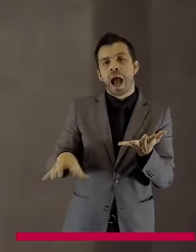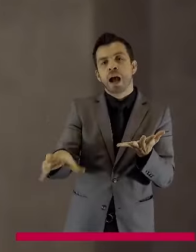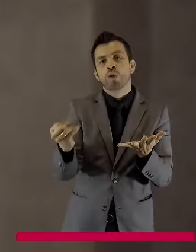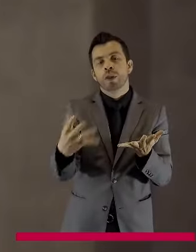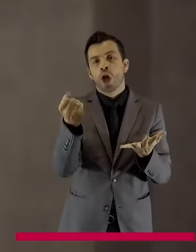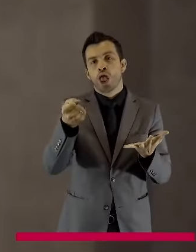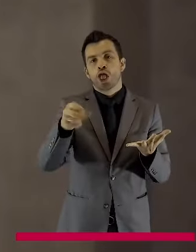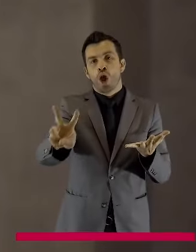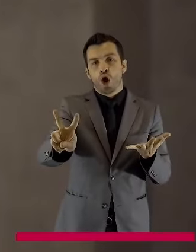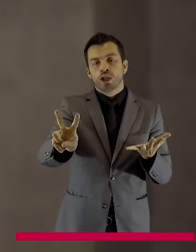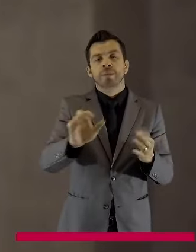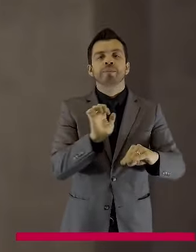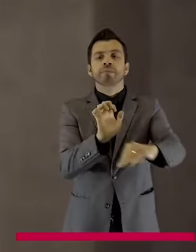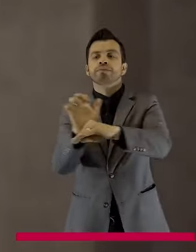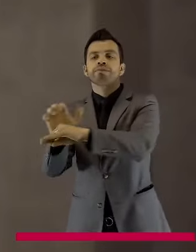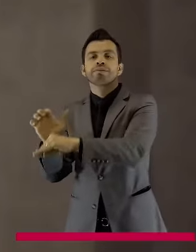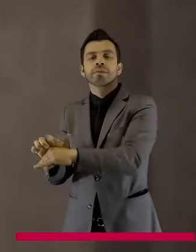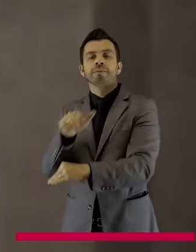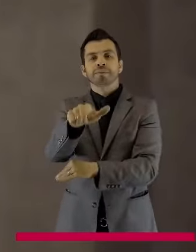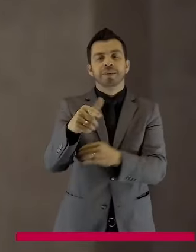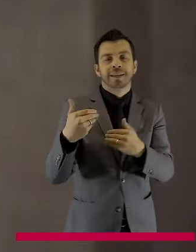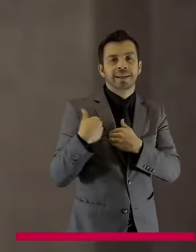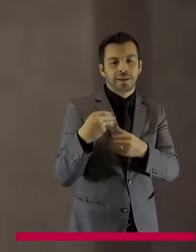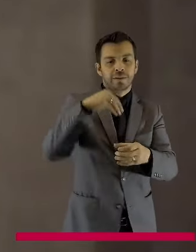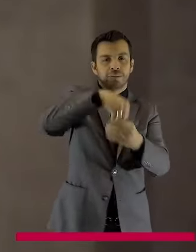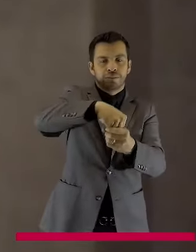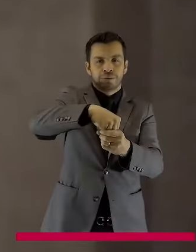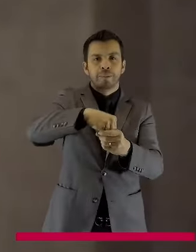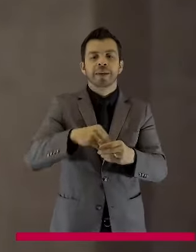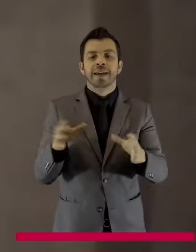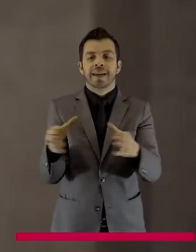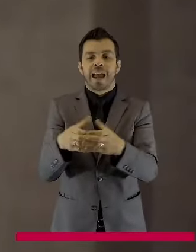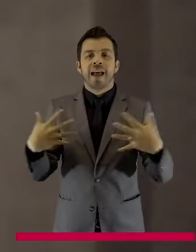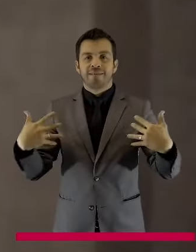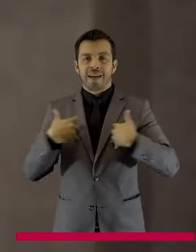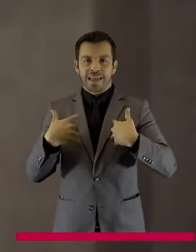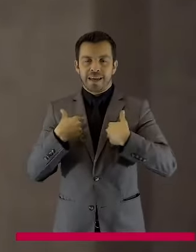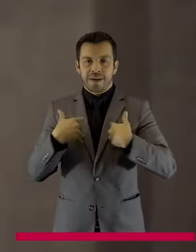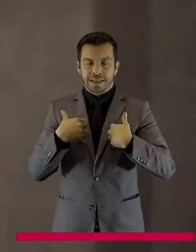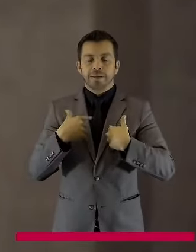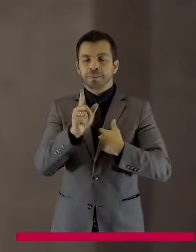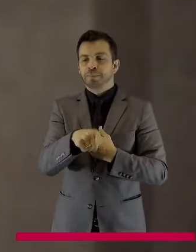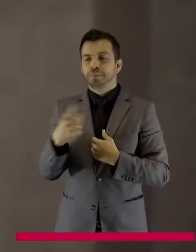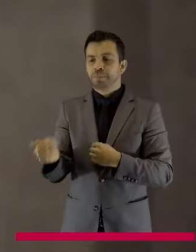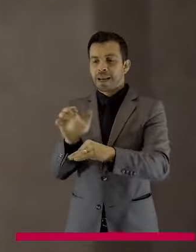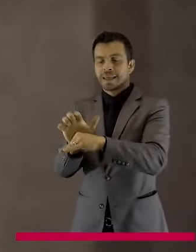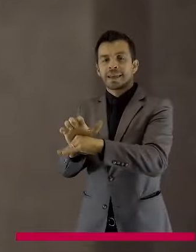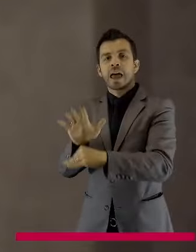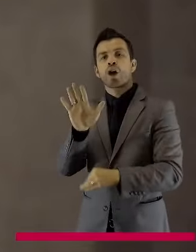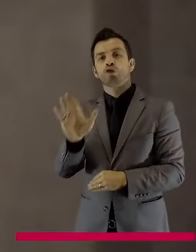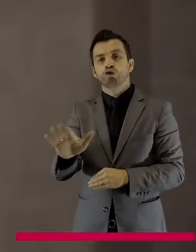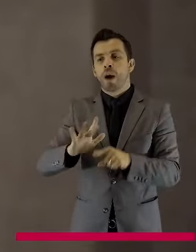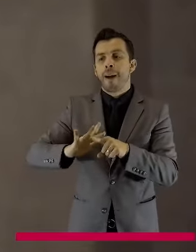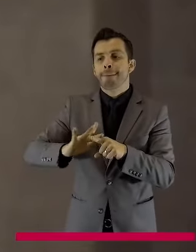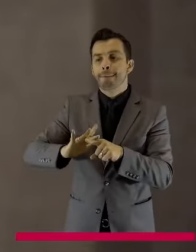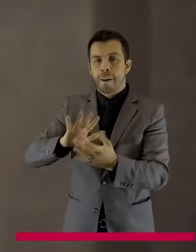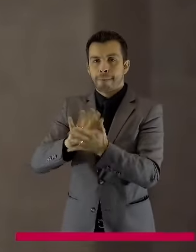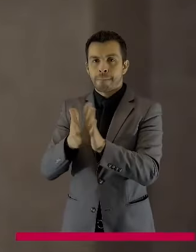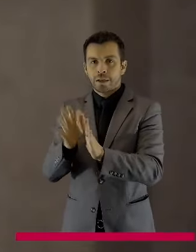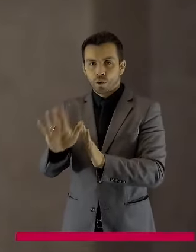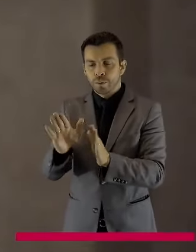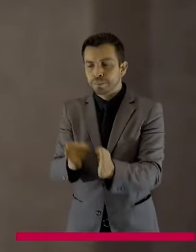la Agencia de Renovación Territorial, la Unidad para las Víctimas, la Unidad de Implementación del Acuerdo de